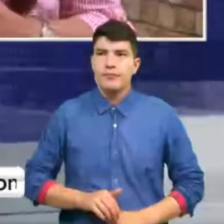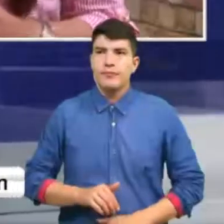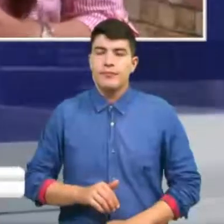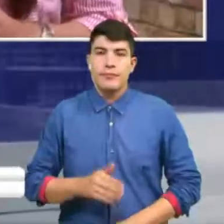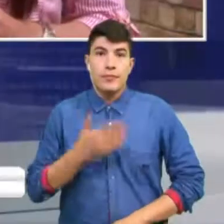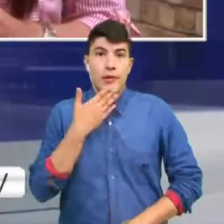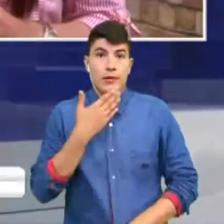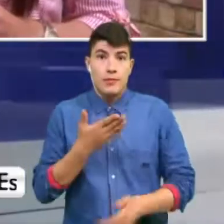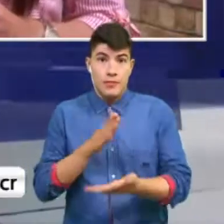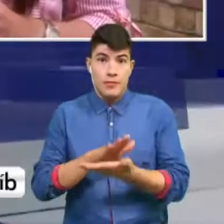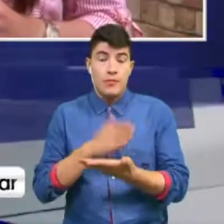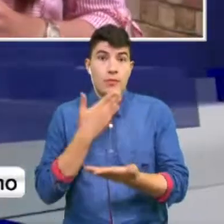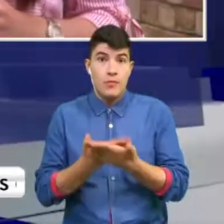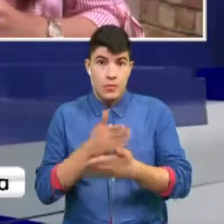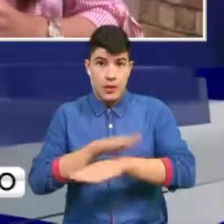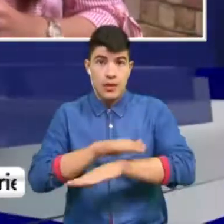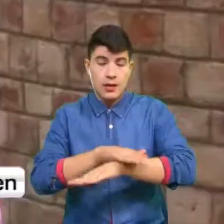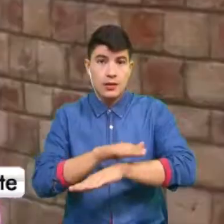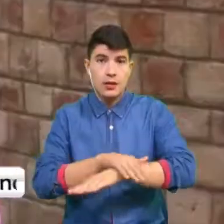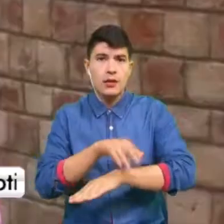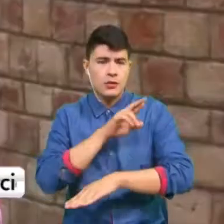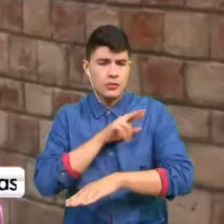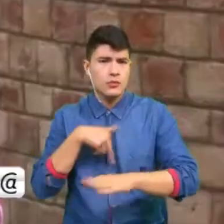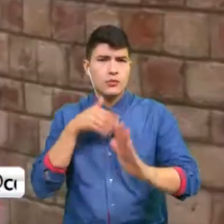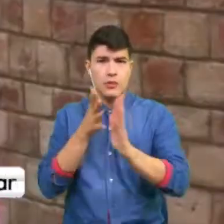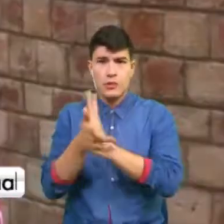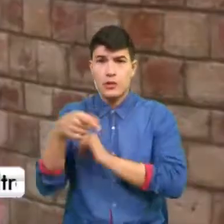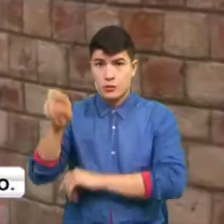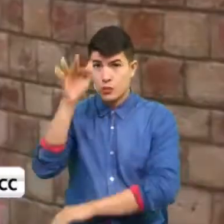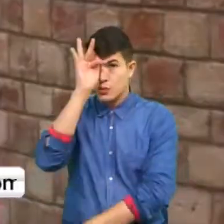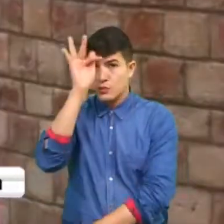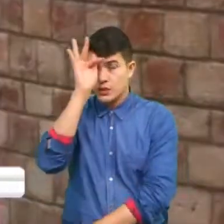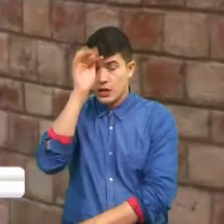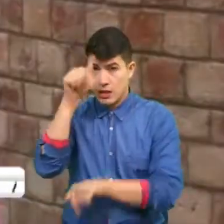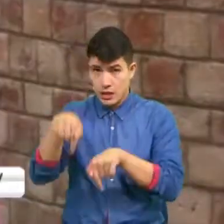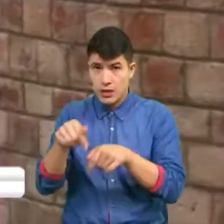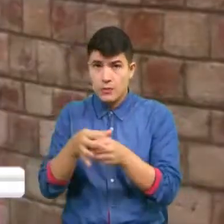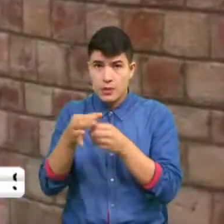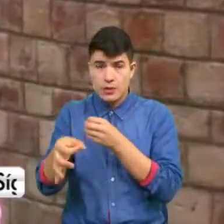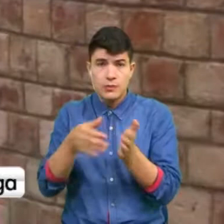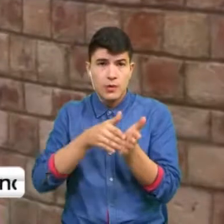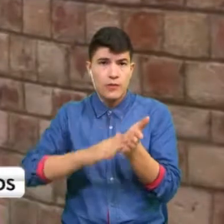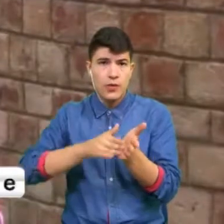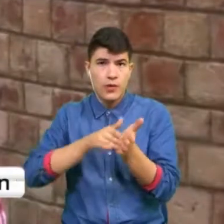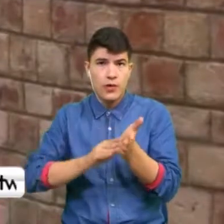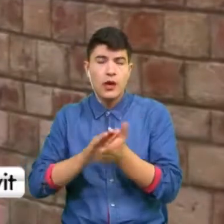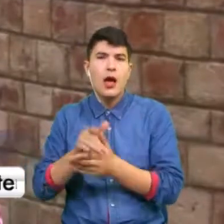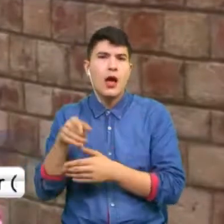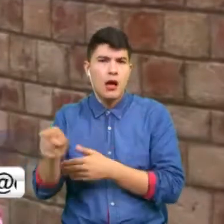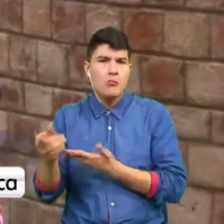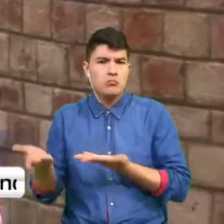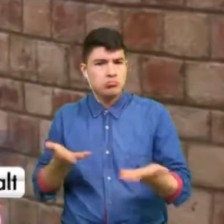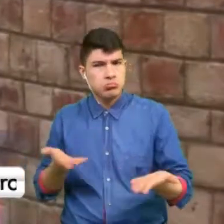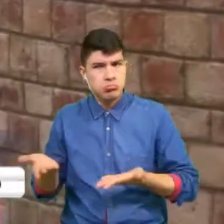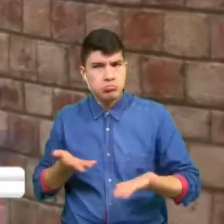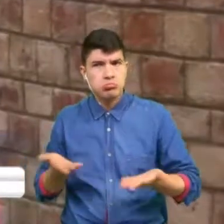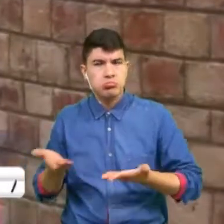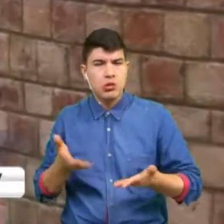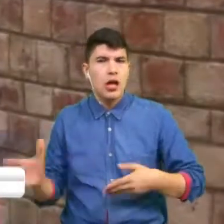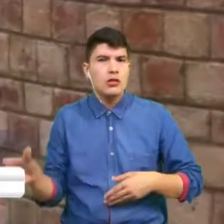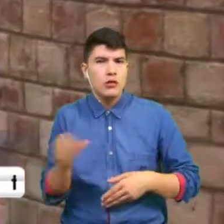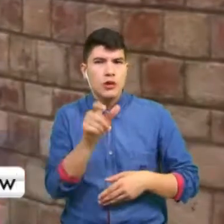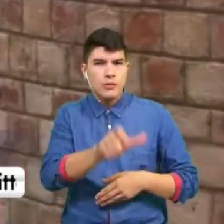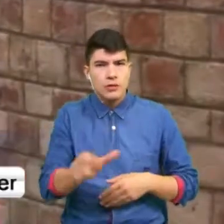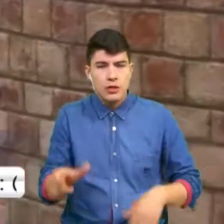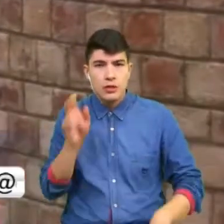buenas tardes mariángel y televidente después les contamos que el hospital san juan de dios del municipio de floridablanca viene prestándole servicios a todos los